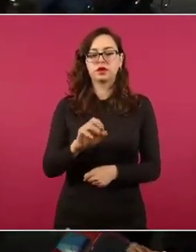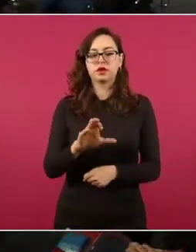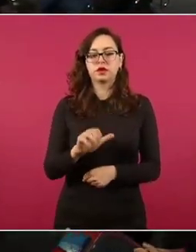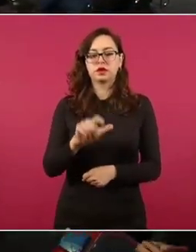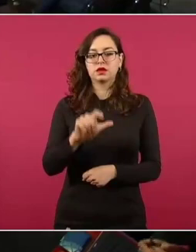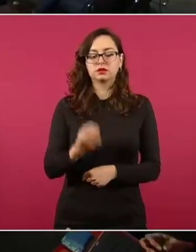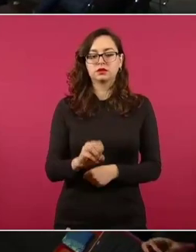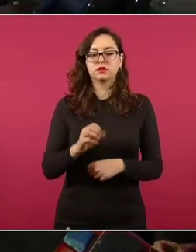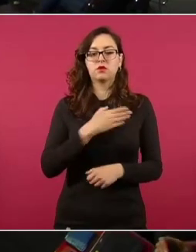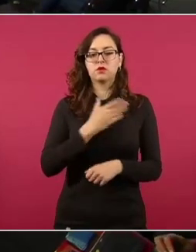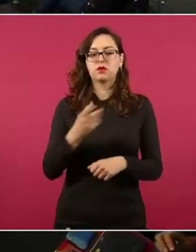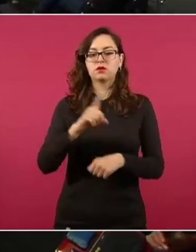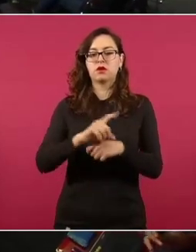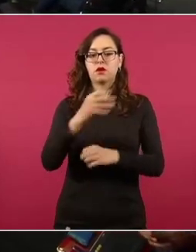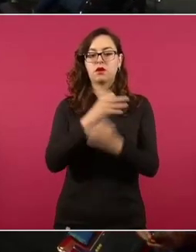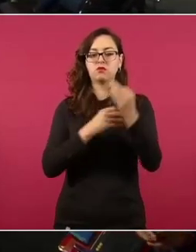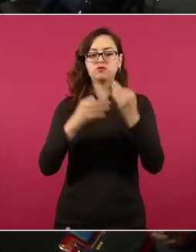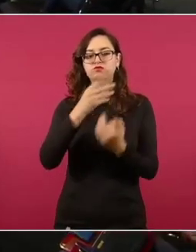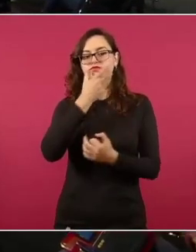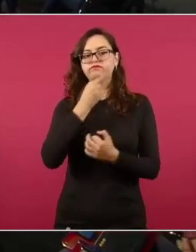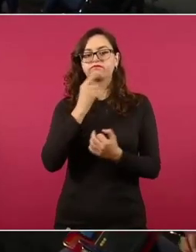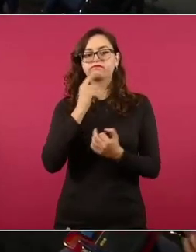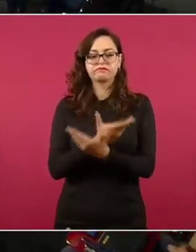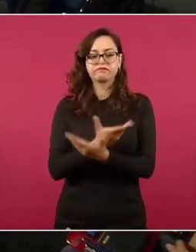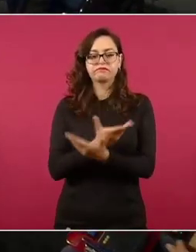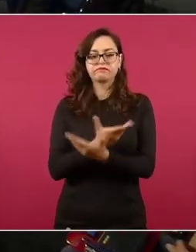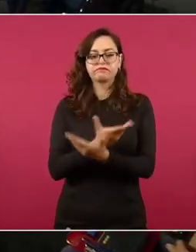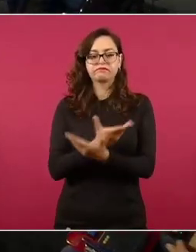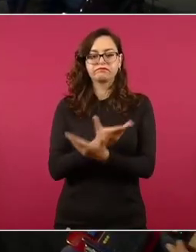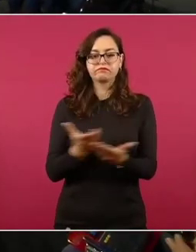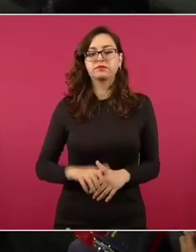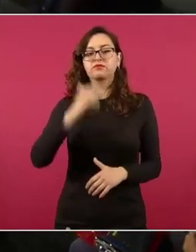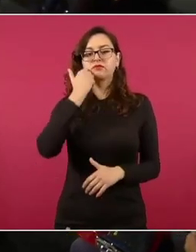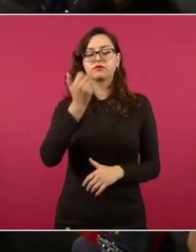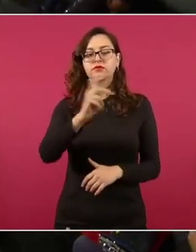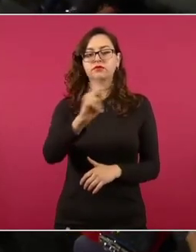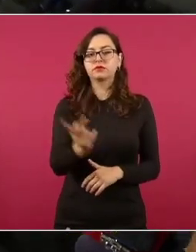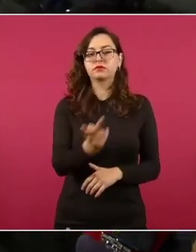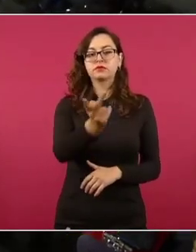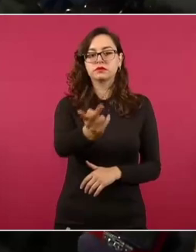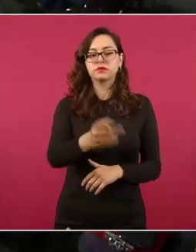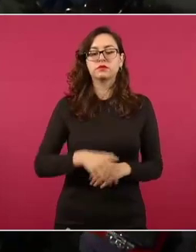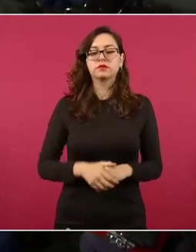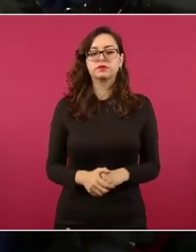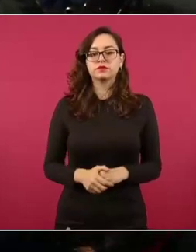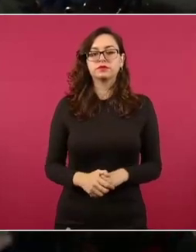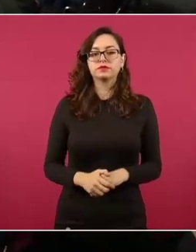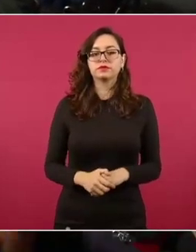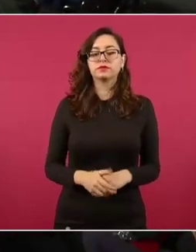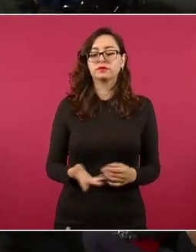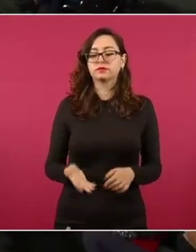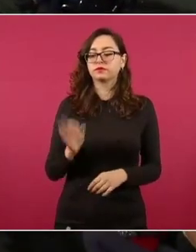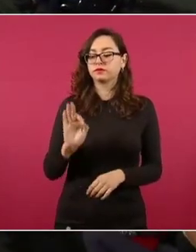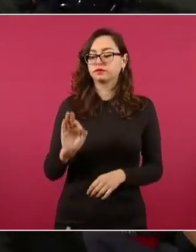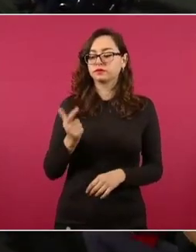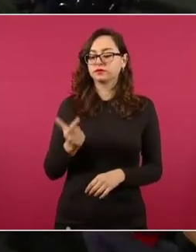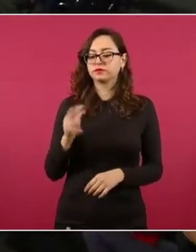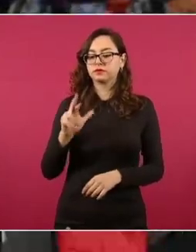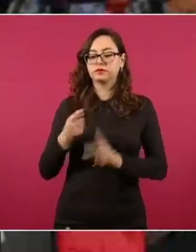todos. Presidente, preguntarle si tiene alguna información de esta investigación que abrió la Fiscalía General de la